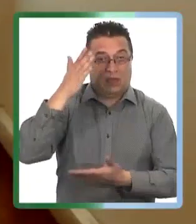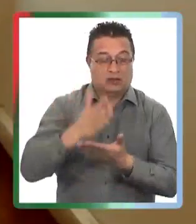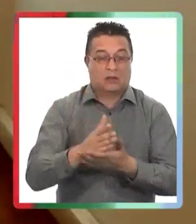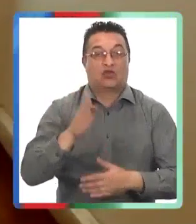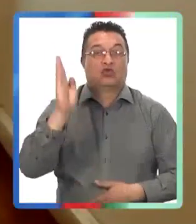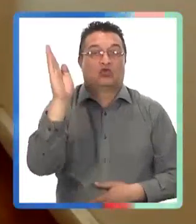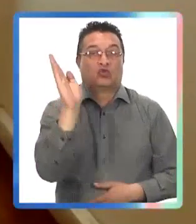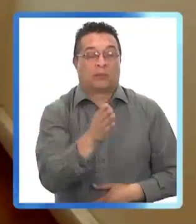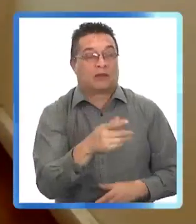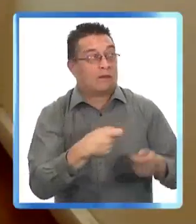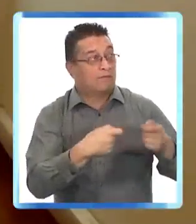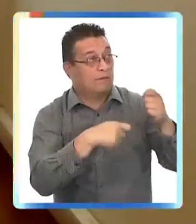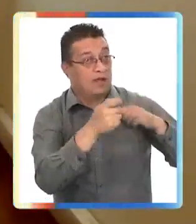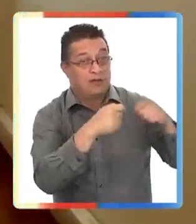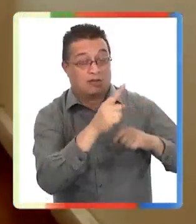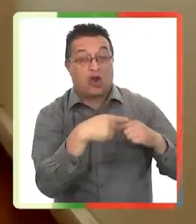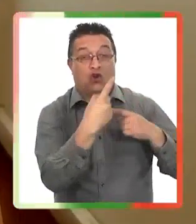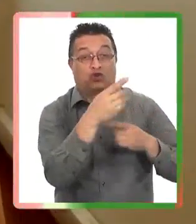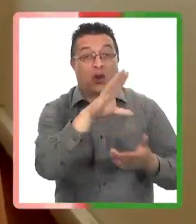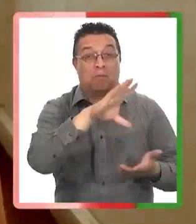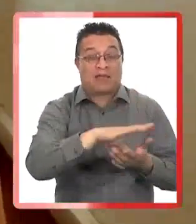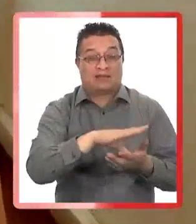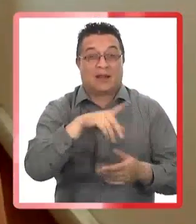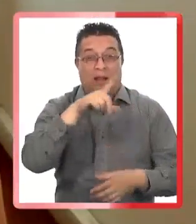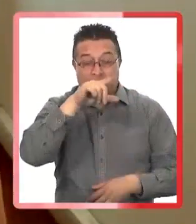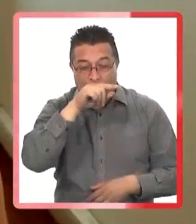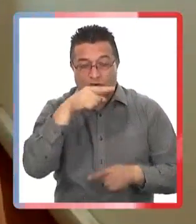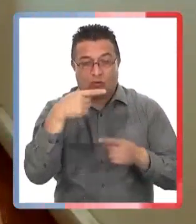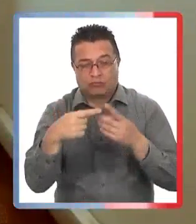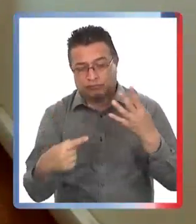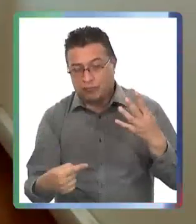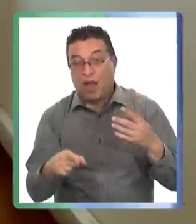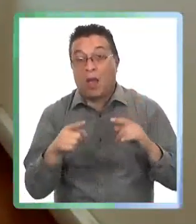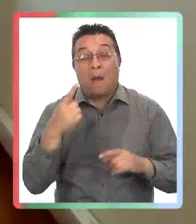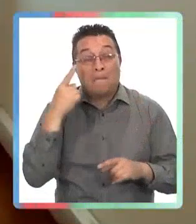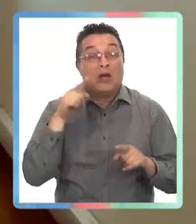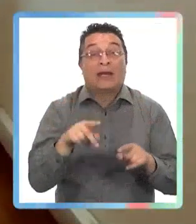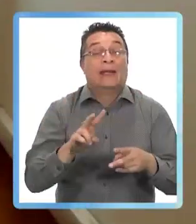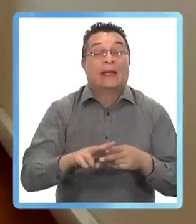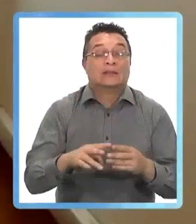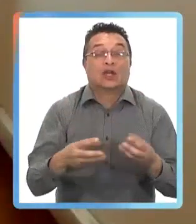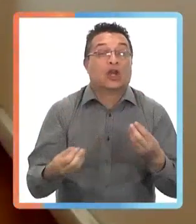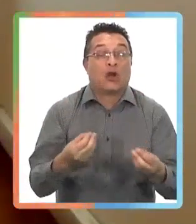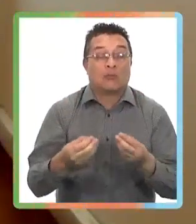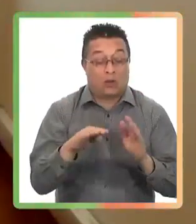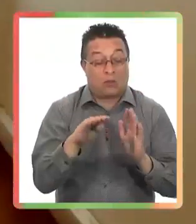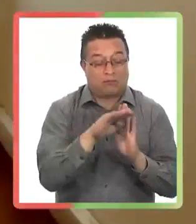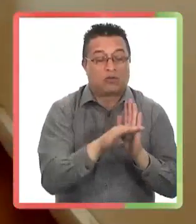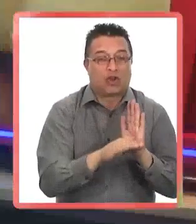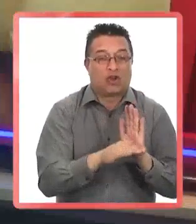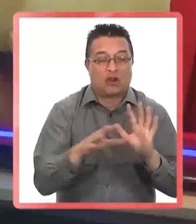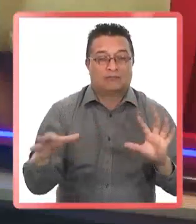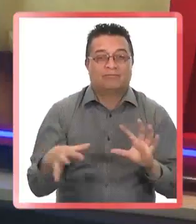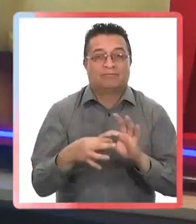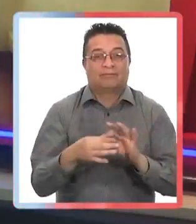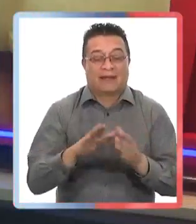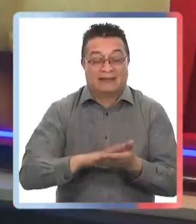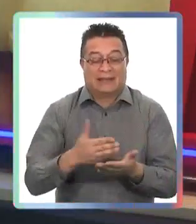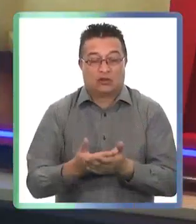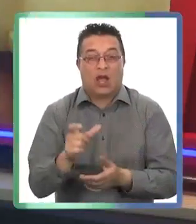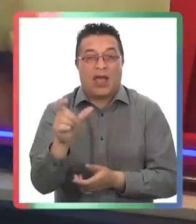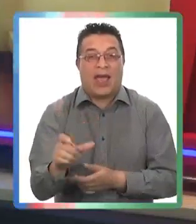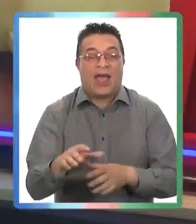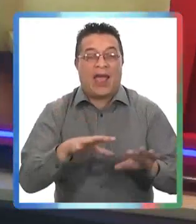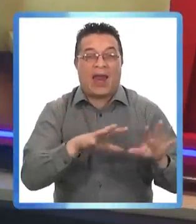autodecidió, digamos, suspender sus exportaciones de productos avícolas, pero eso lo hizo en el marco de protocolos que tienen que ver con la